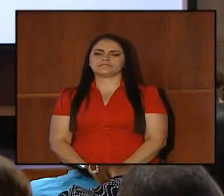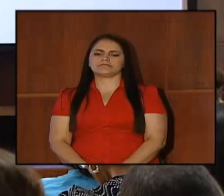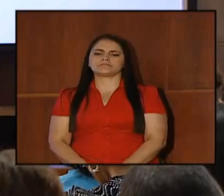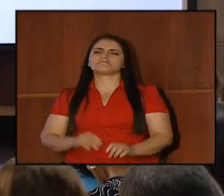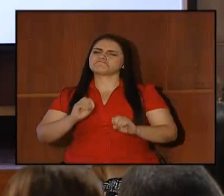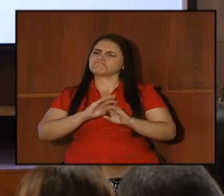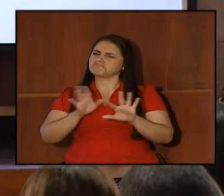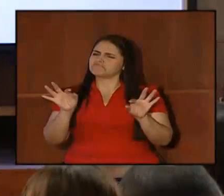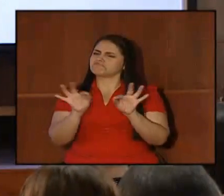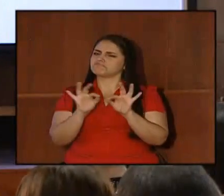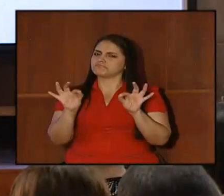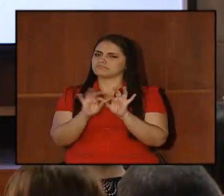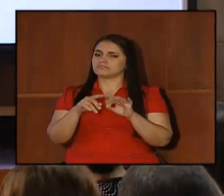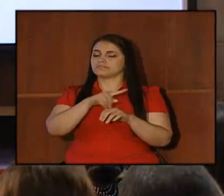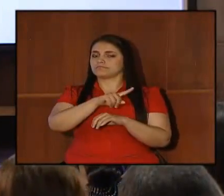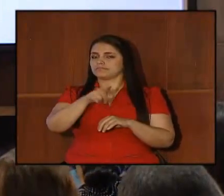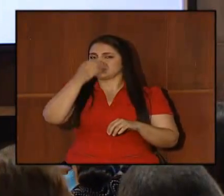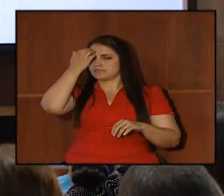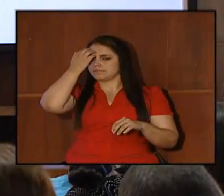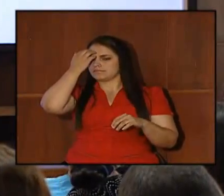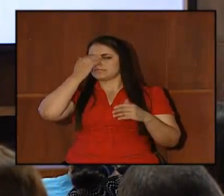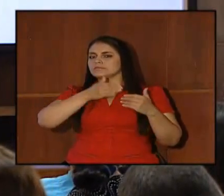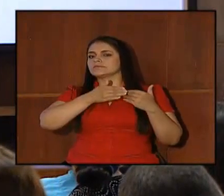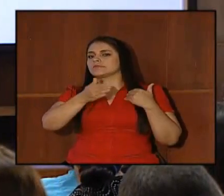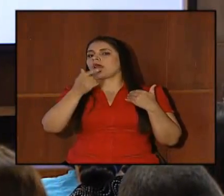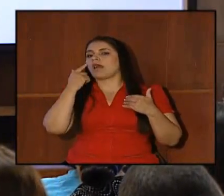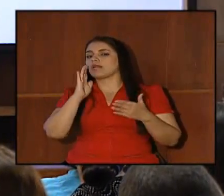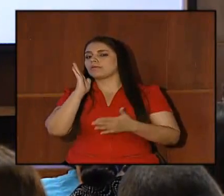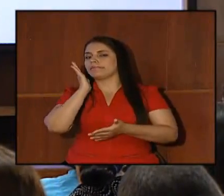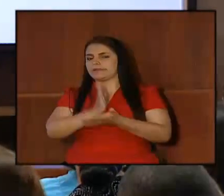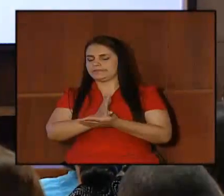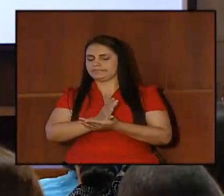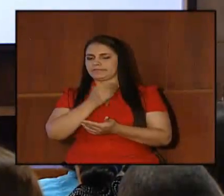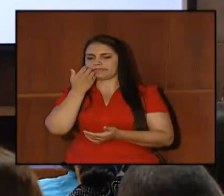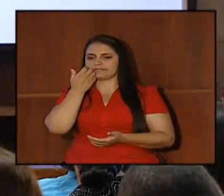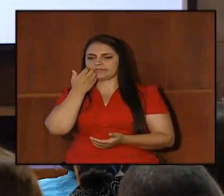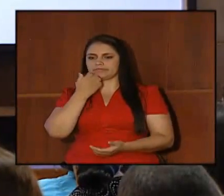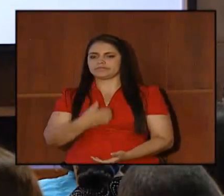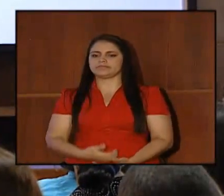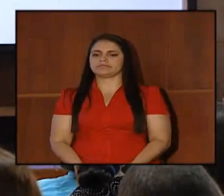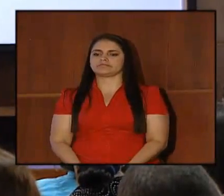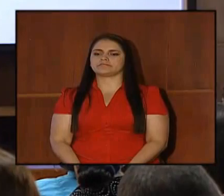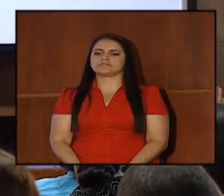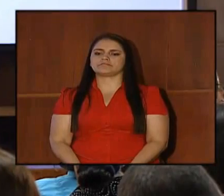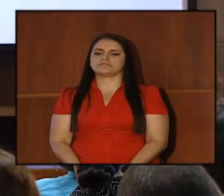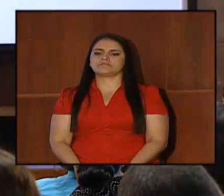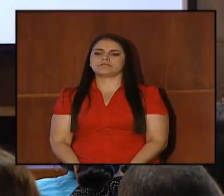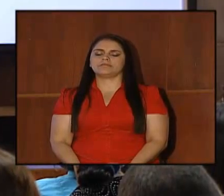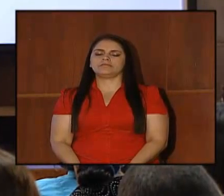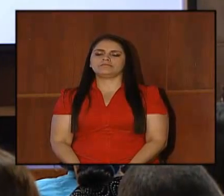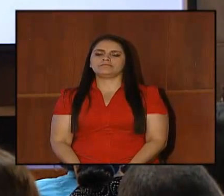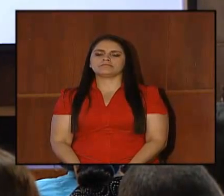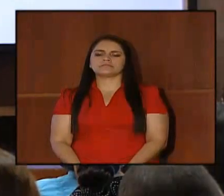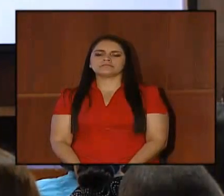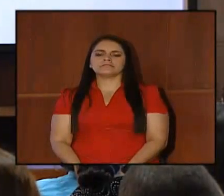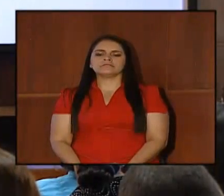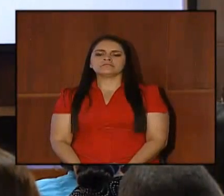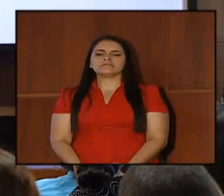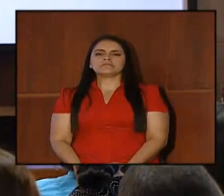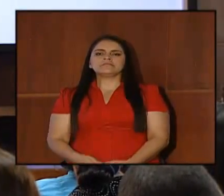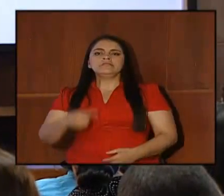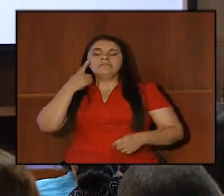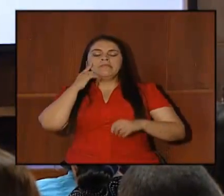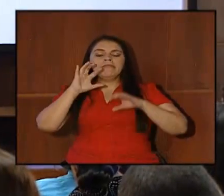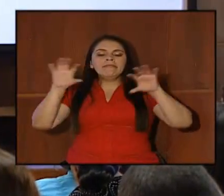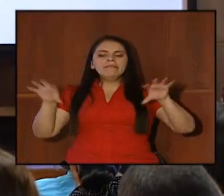claros que vamos a tener en cuenta luego con los pacientes. Ejercicios activos son los ejercicios que